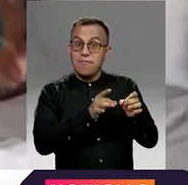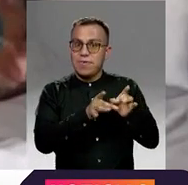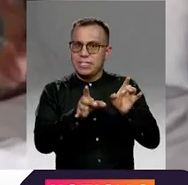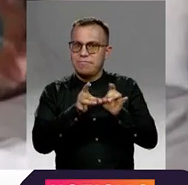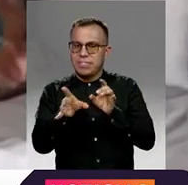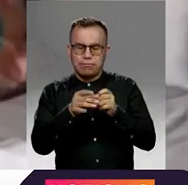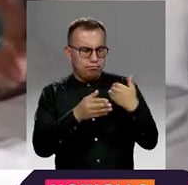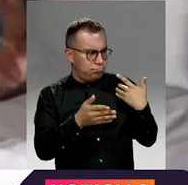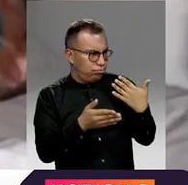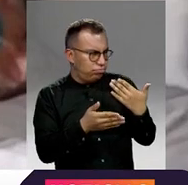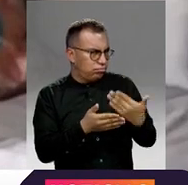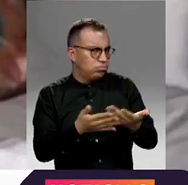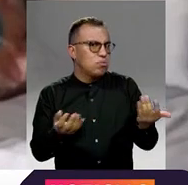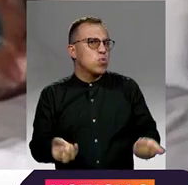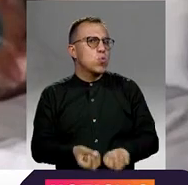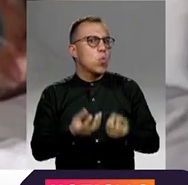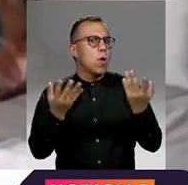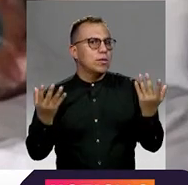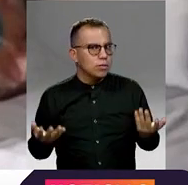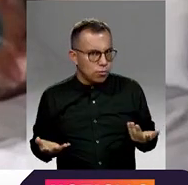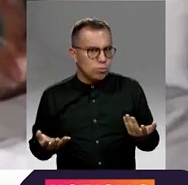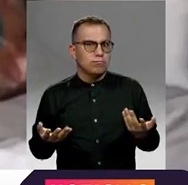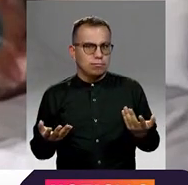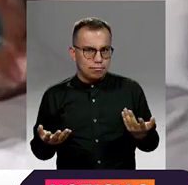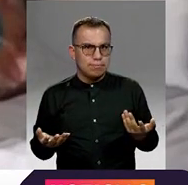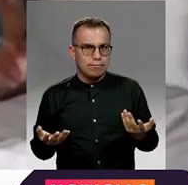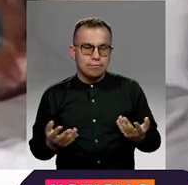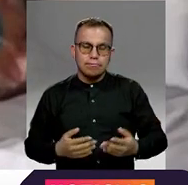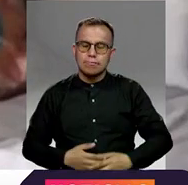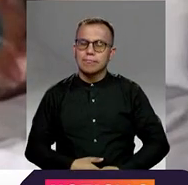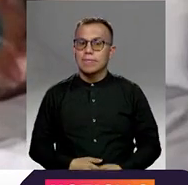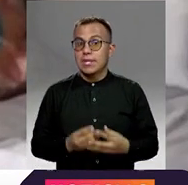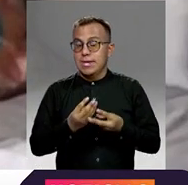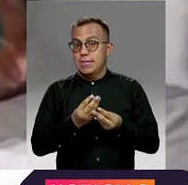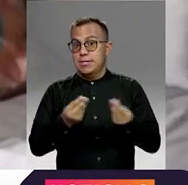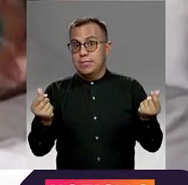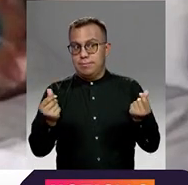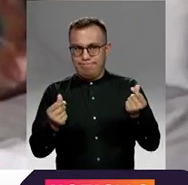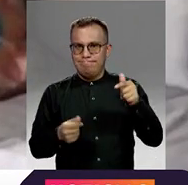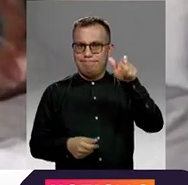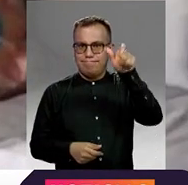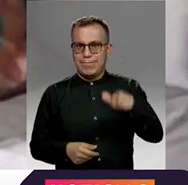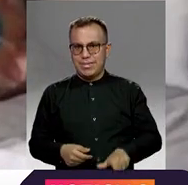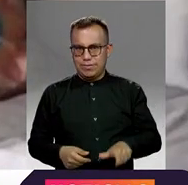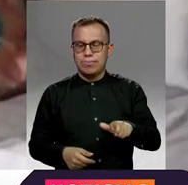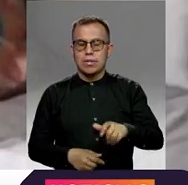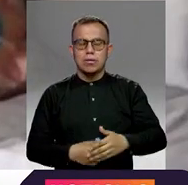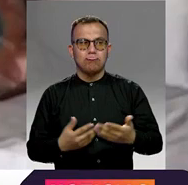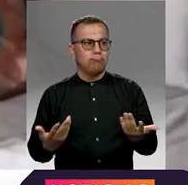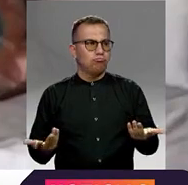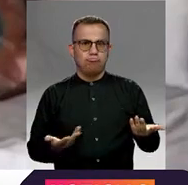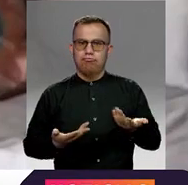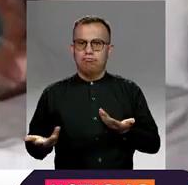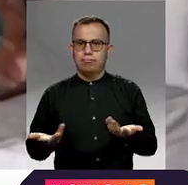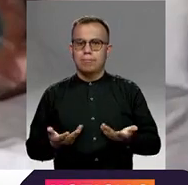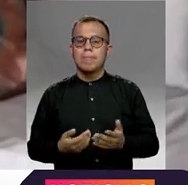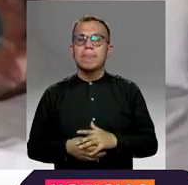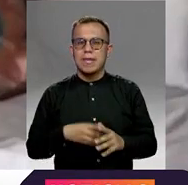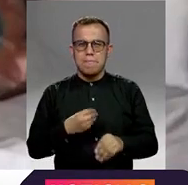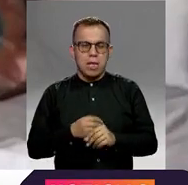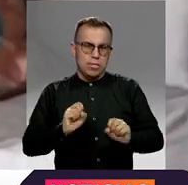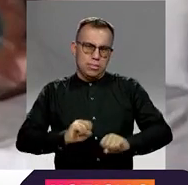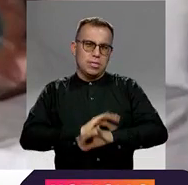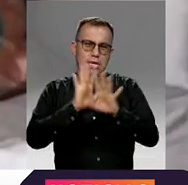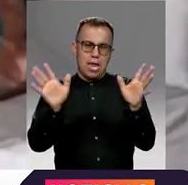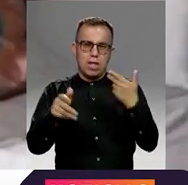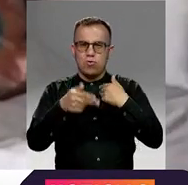el tiempo que ha transcurrido desde la desaparición de esa persona y, bueno, por